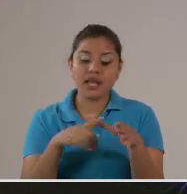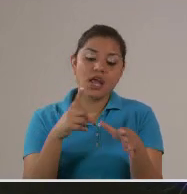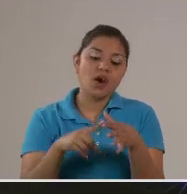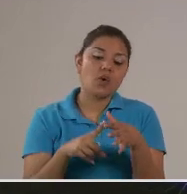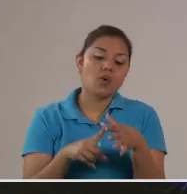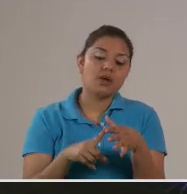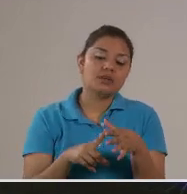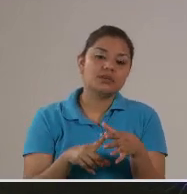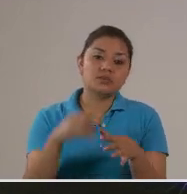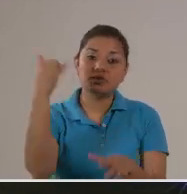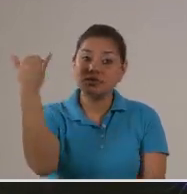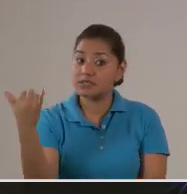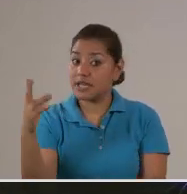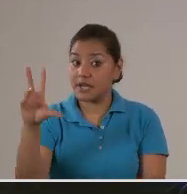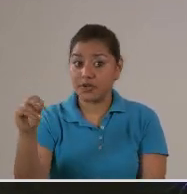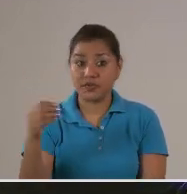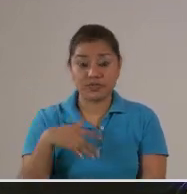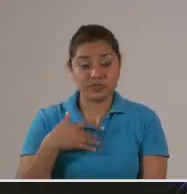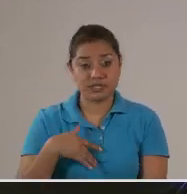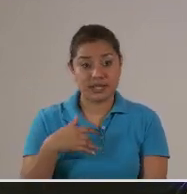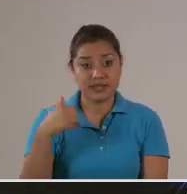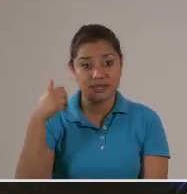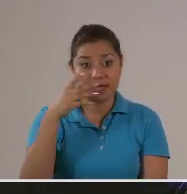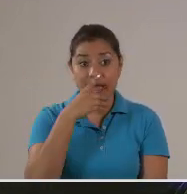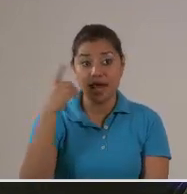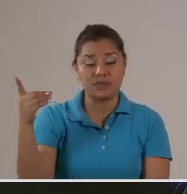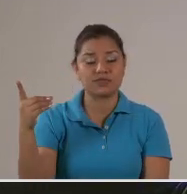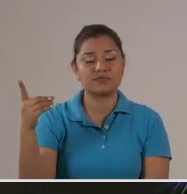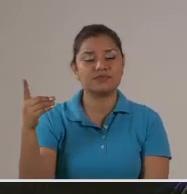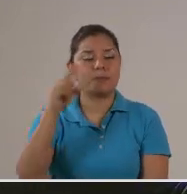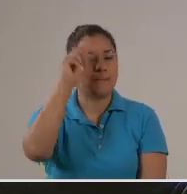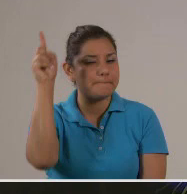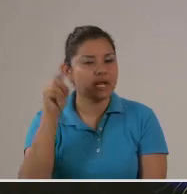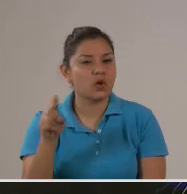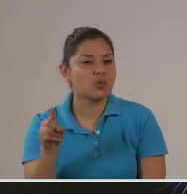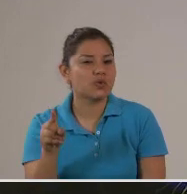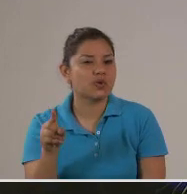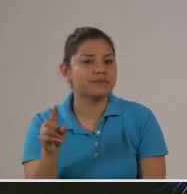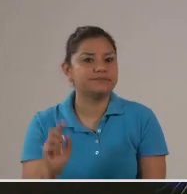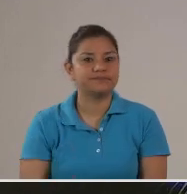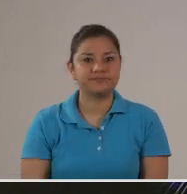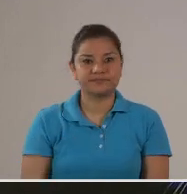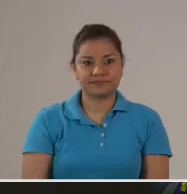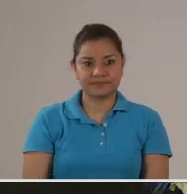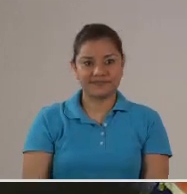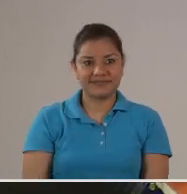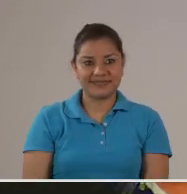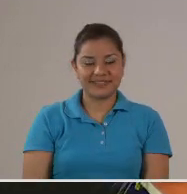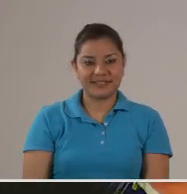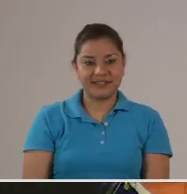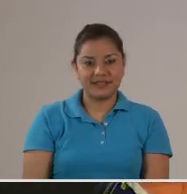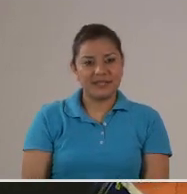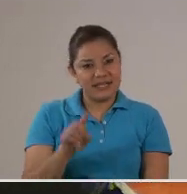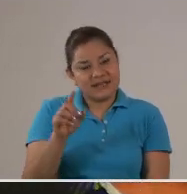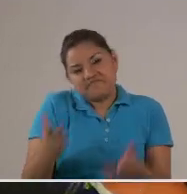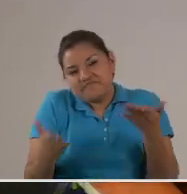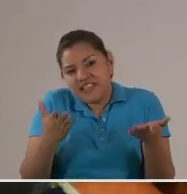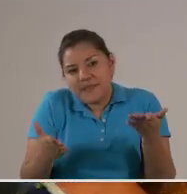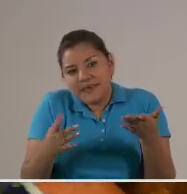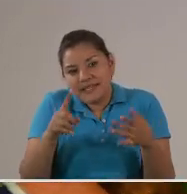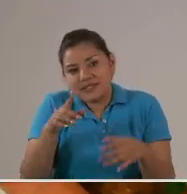y Y qué siente cuando ya no siente que ya no está sintiendo a Dios usted siente que se